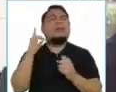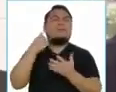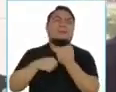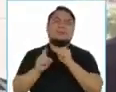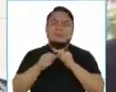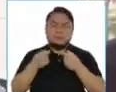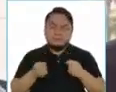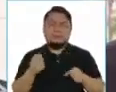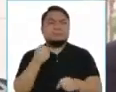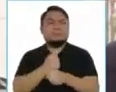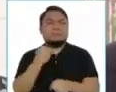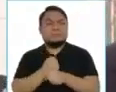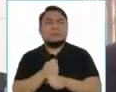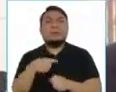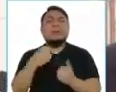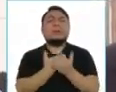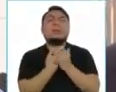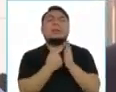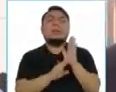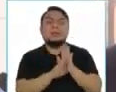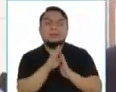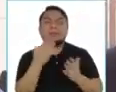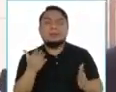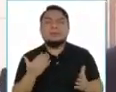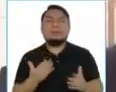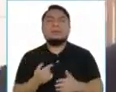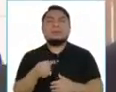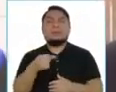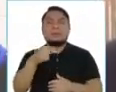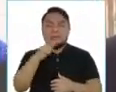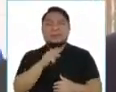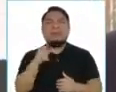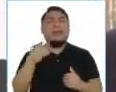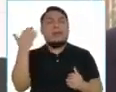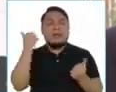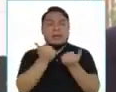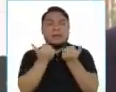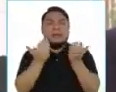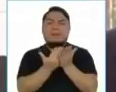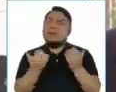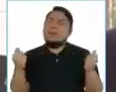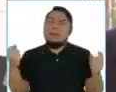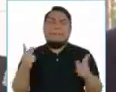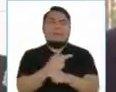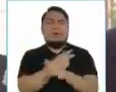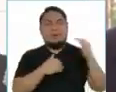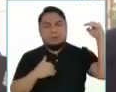en este esfuerzo. La economía, abril fue su caída más drástica.